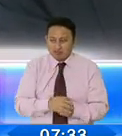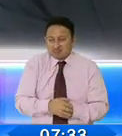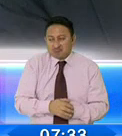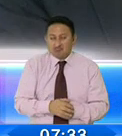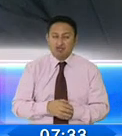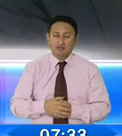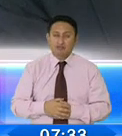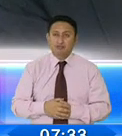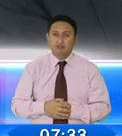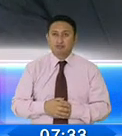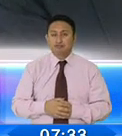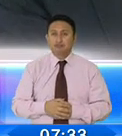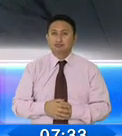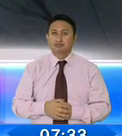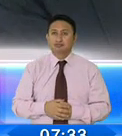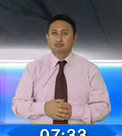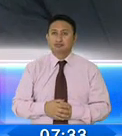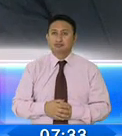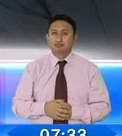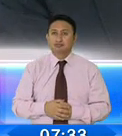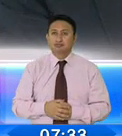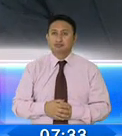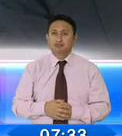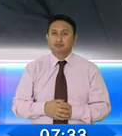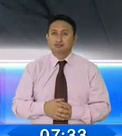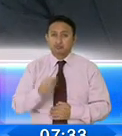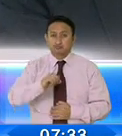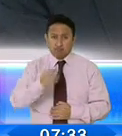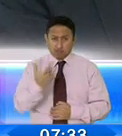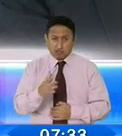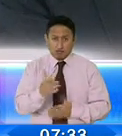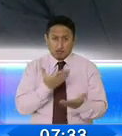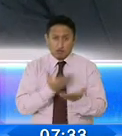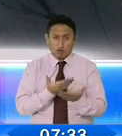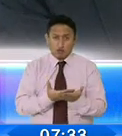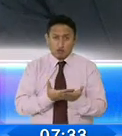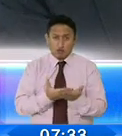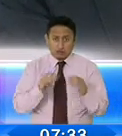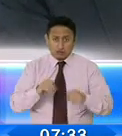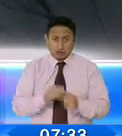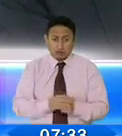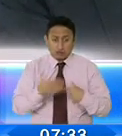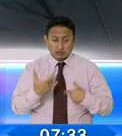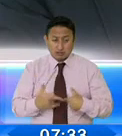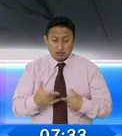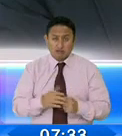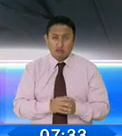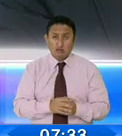ciudadanos. Está planteado y se está y ya se está socializando